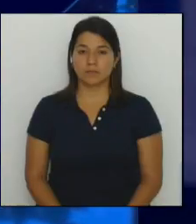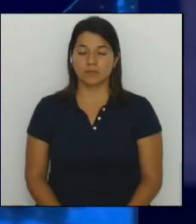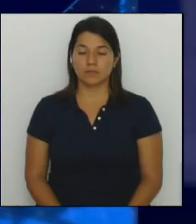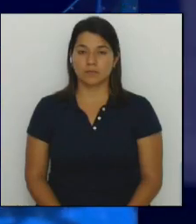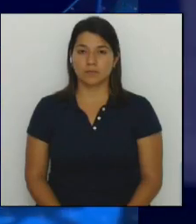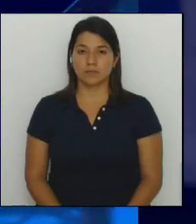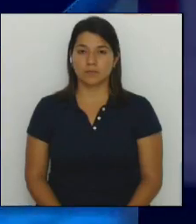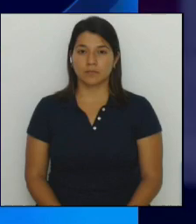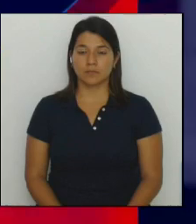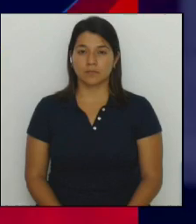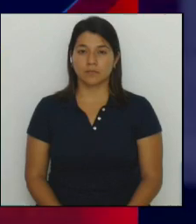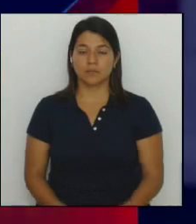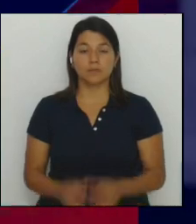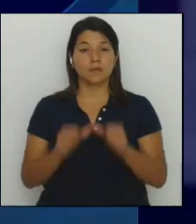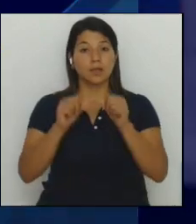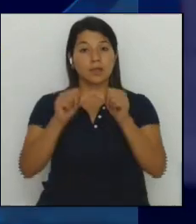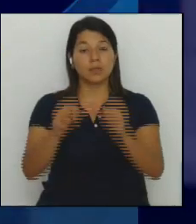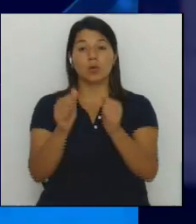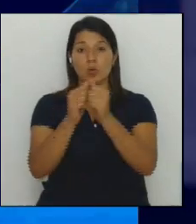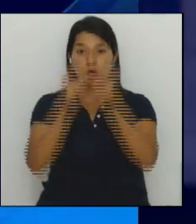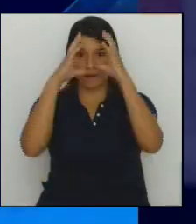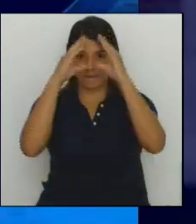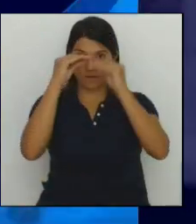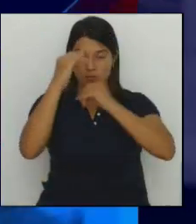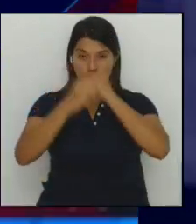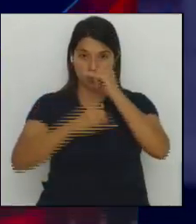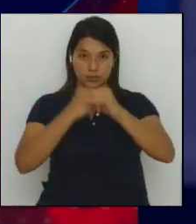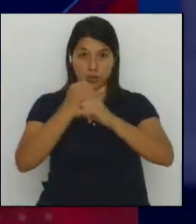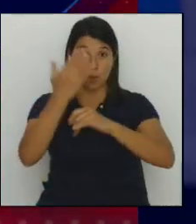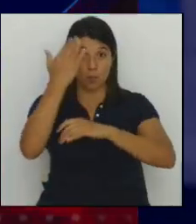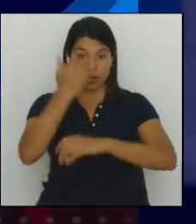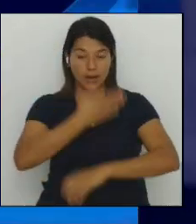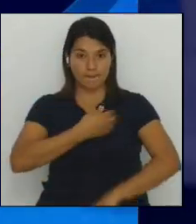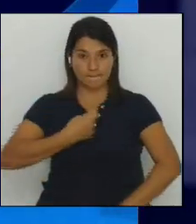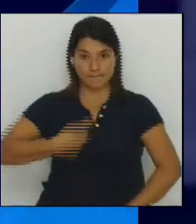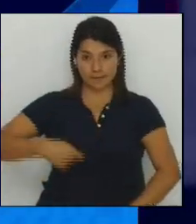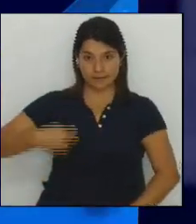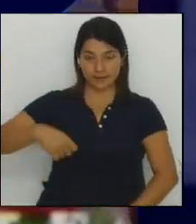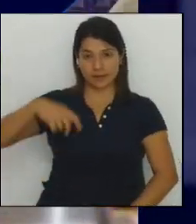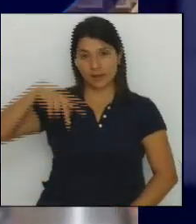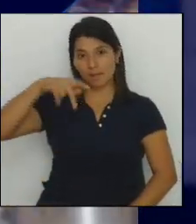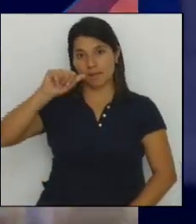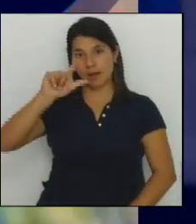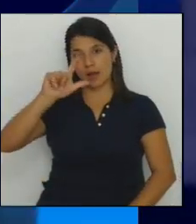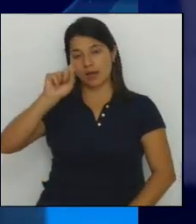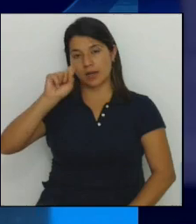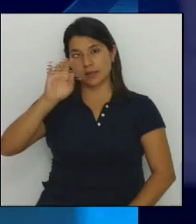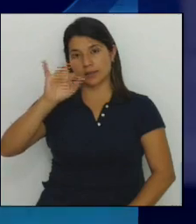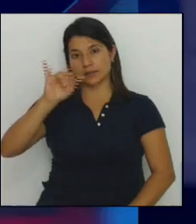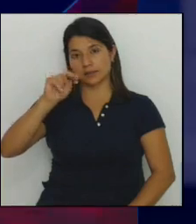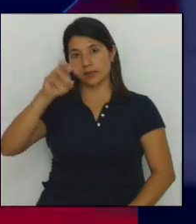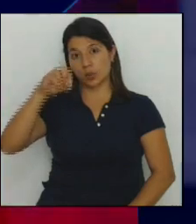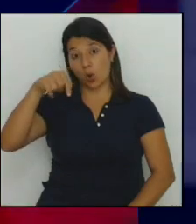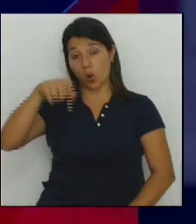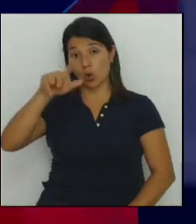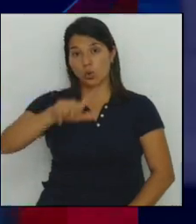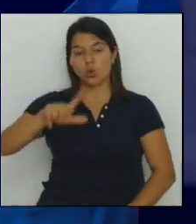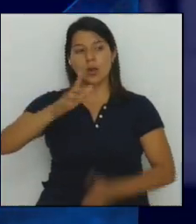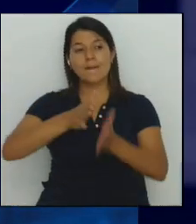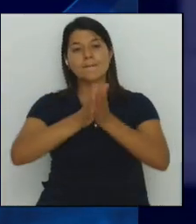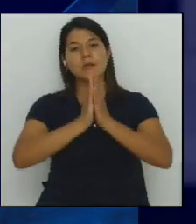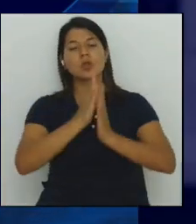Continuamos con la información internacional porque el presidente palestino pidió este lunes a la ONU que Israel sea suspendido de la